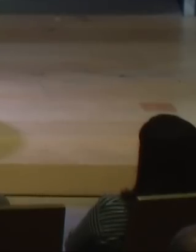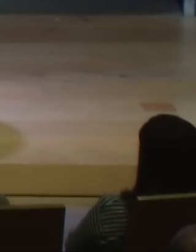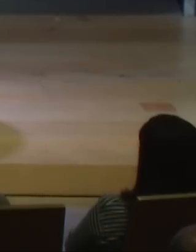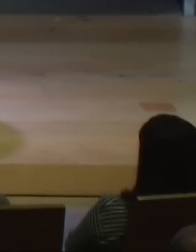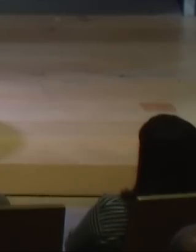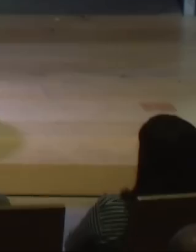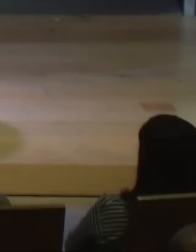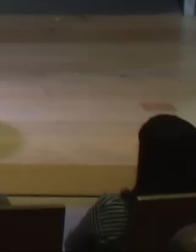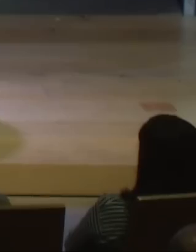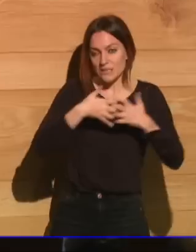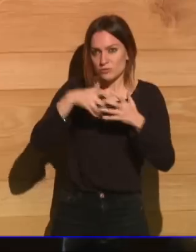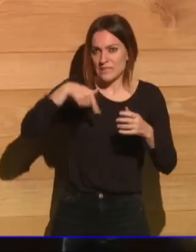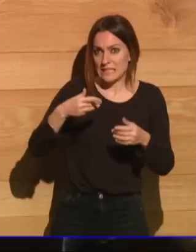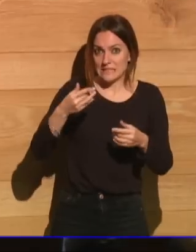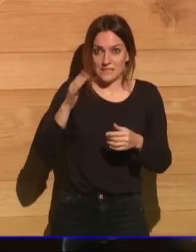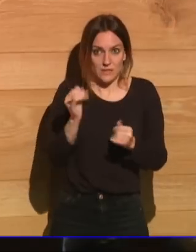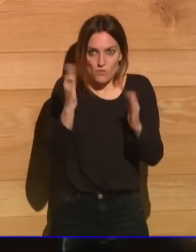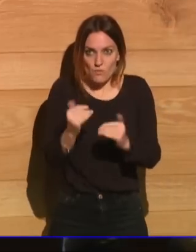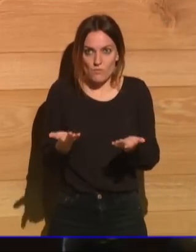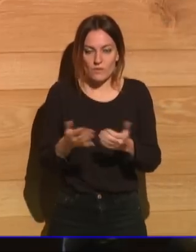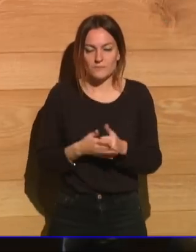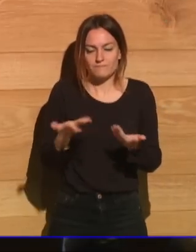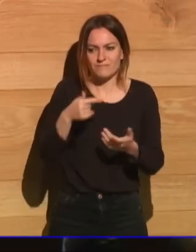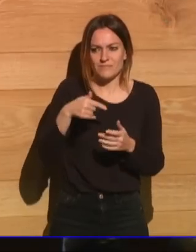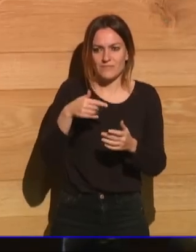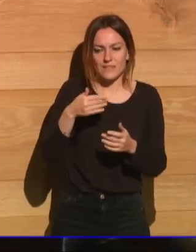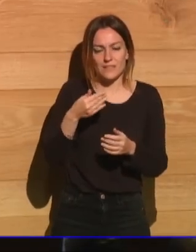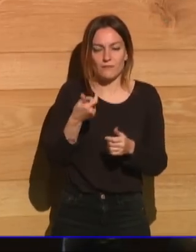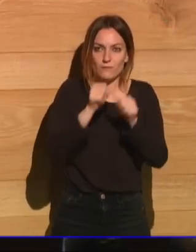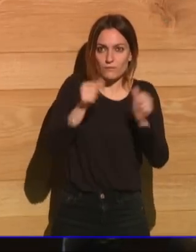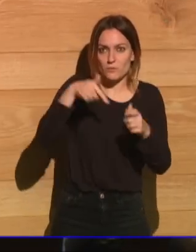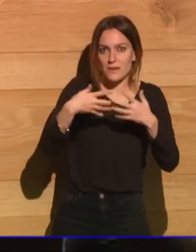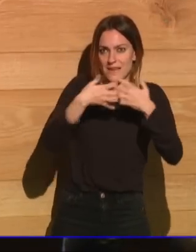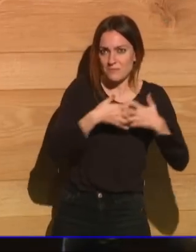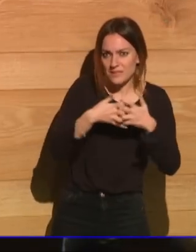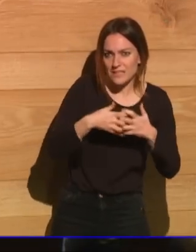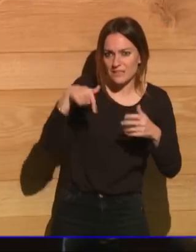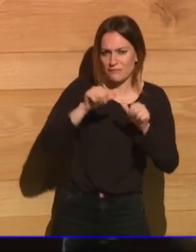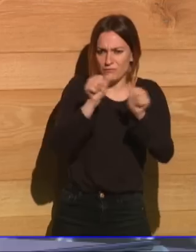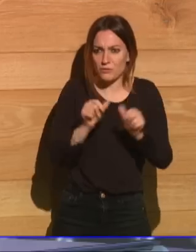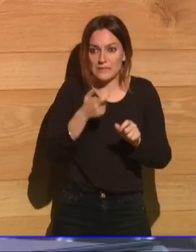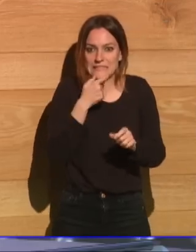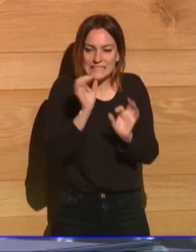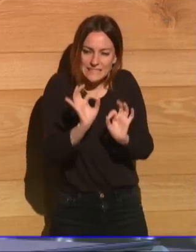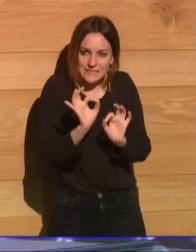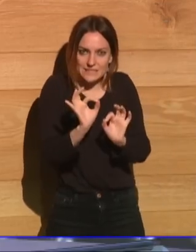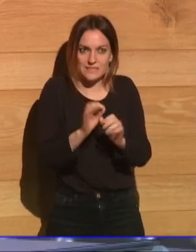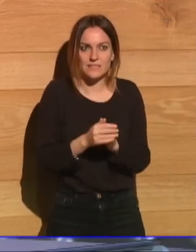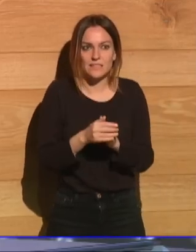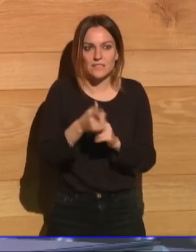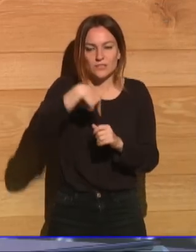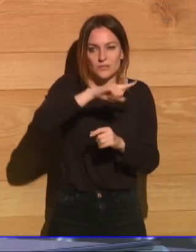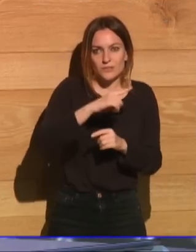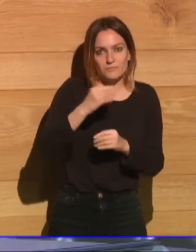que no existe y que lo que significa es que no existe al modo americano. Que se hacen películas al modo británico y que se considera